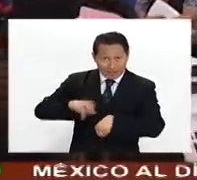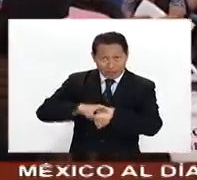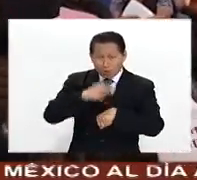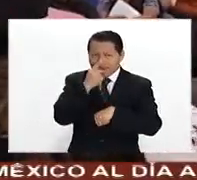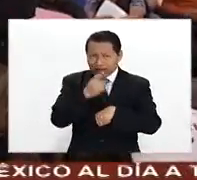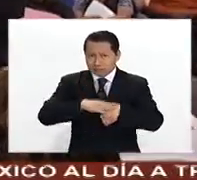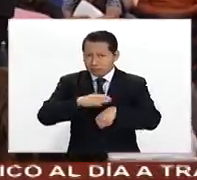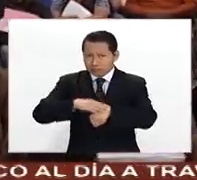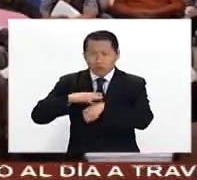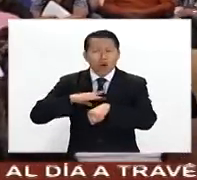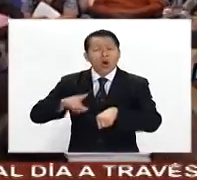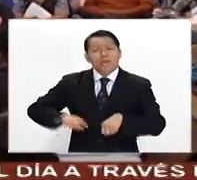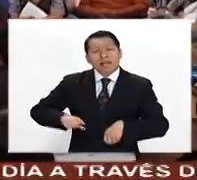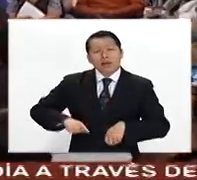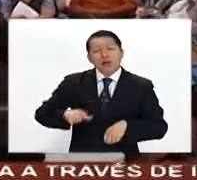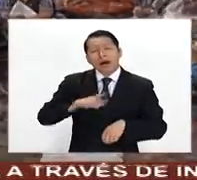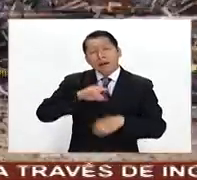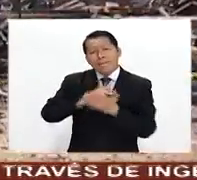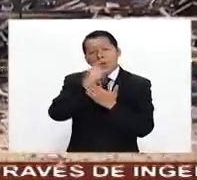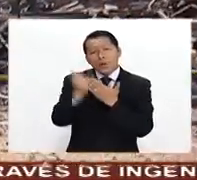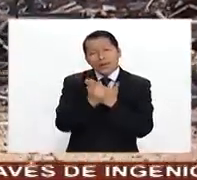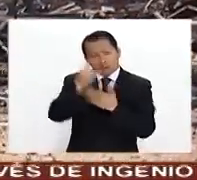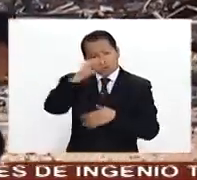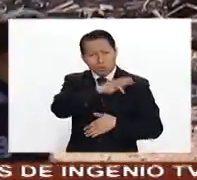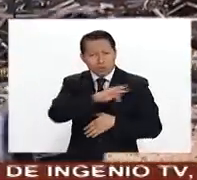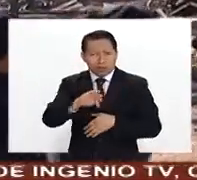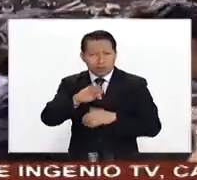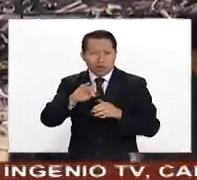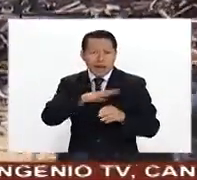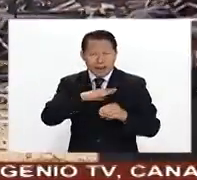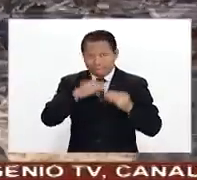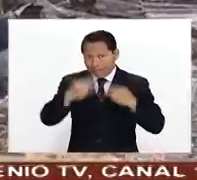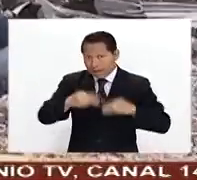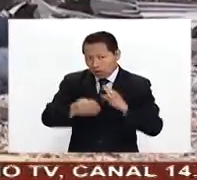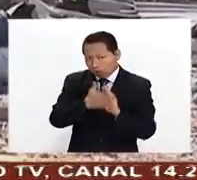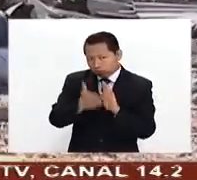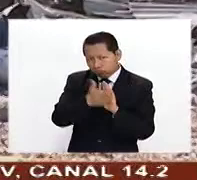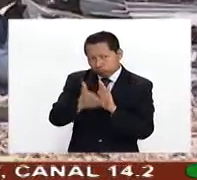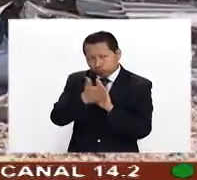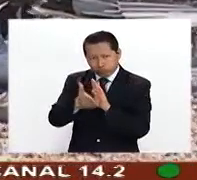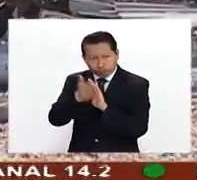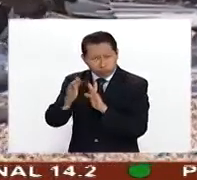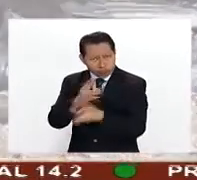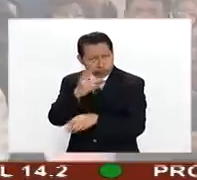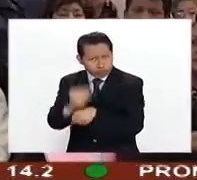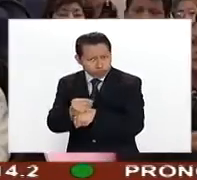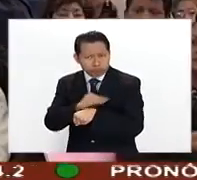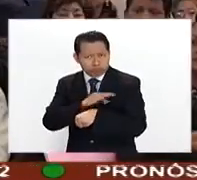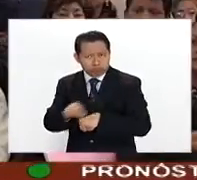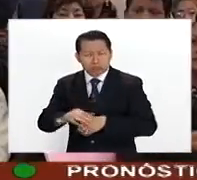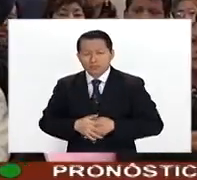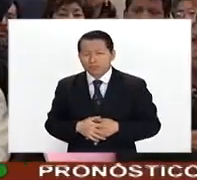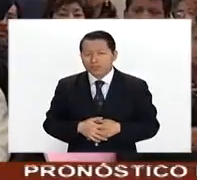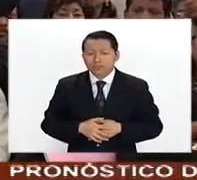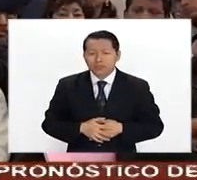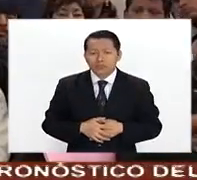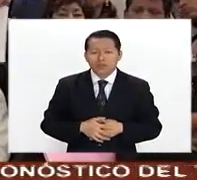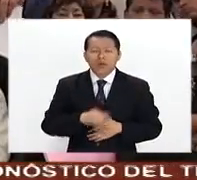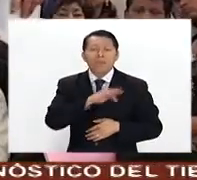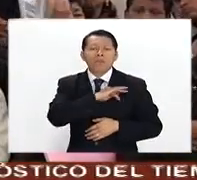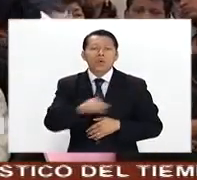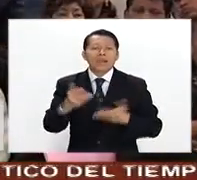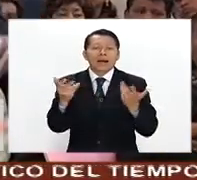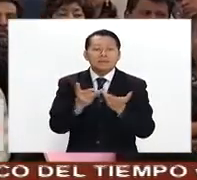estatal comenzará a trabajar en un proyecto ejecutivo para reconstruir el mercado de pirotecnia de San Pablito. Para poder hacer